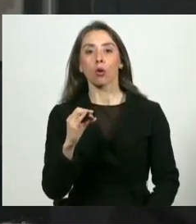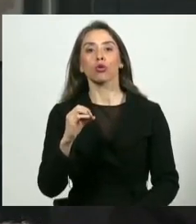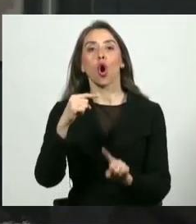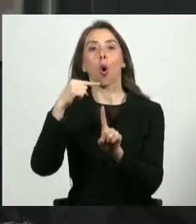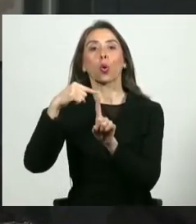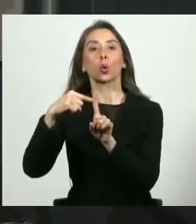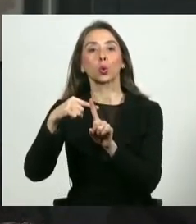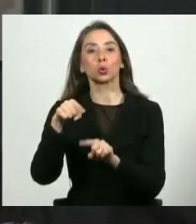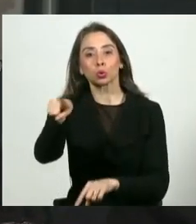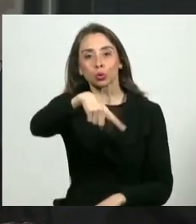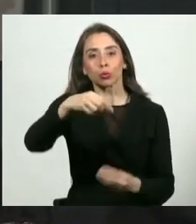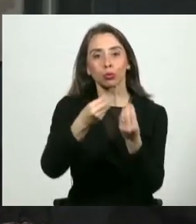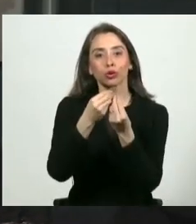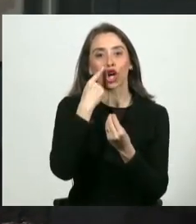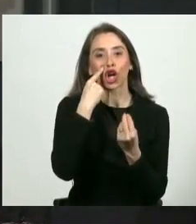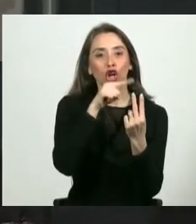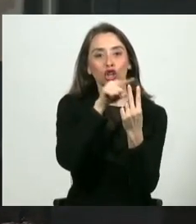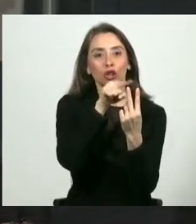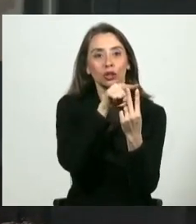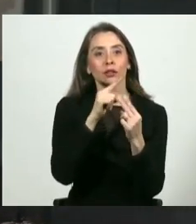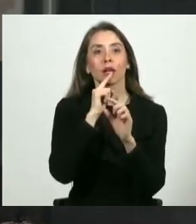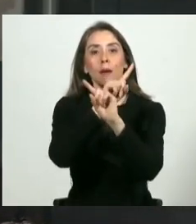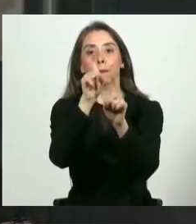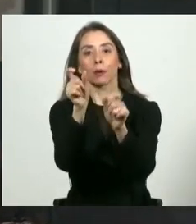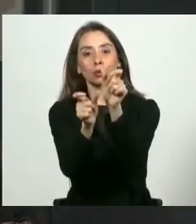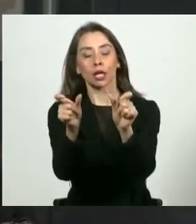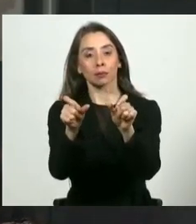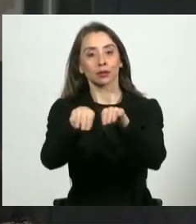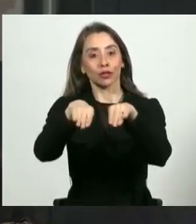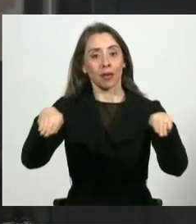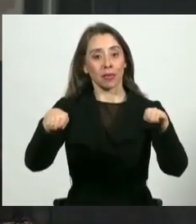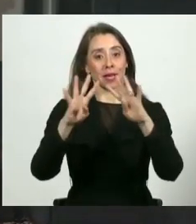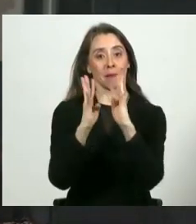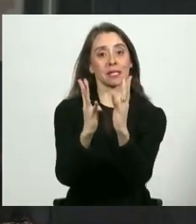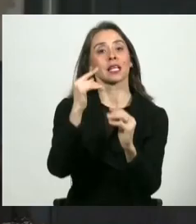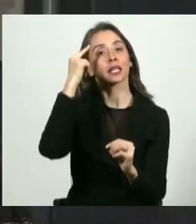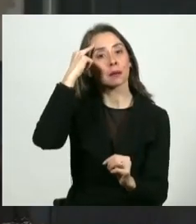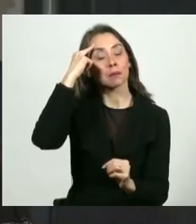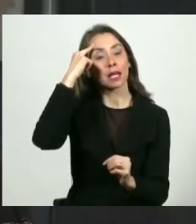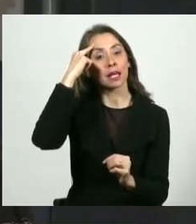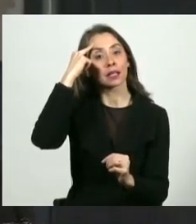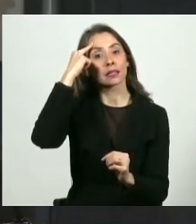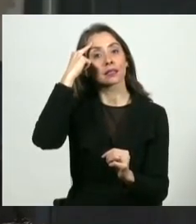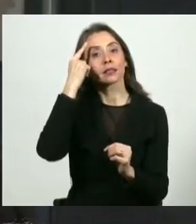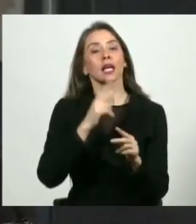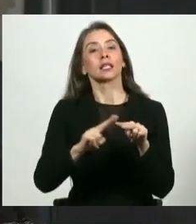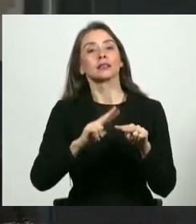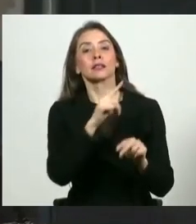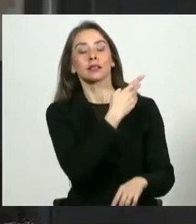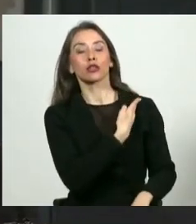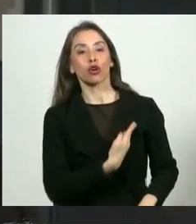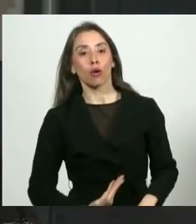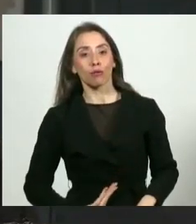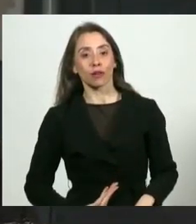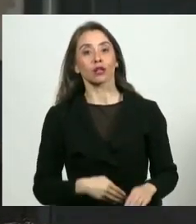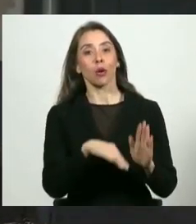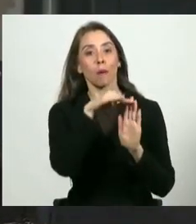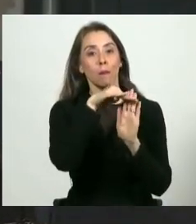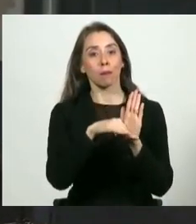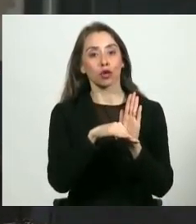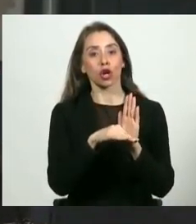conocer. Y la pregunta a los panelistas es qué opinan de las líneas del gobierno, ¿cierto? Como es el